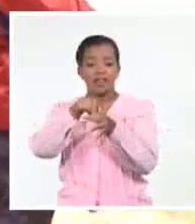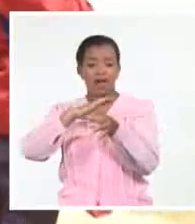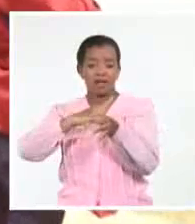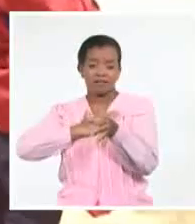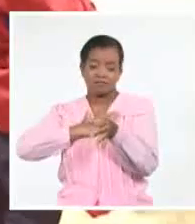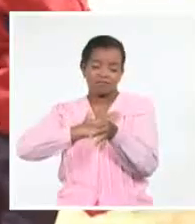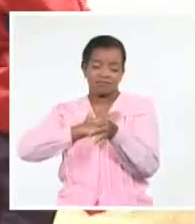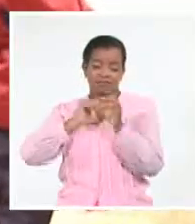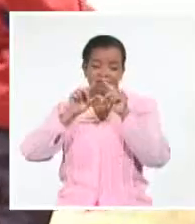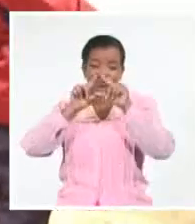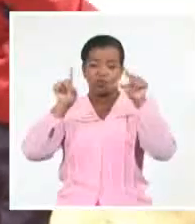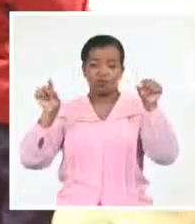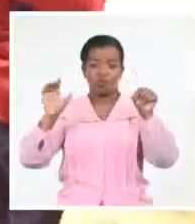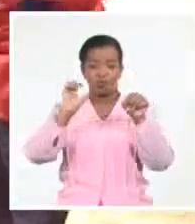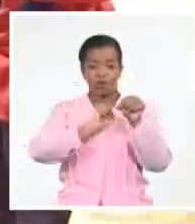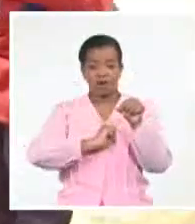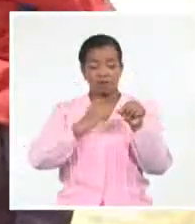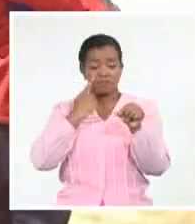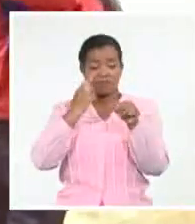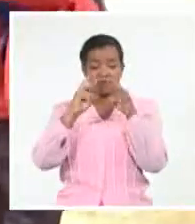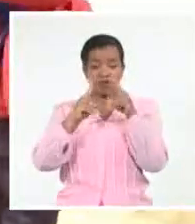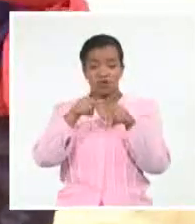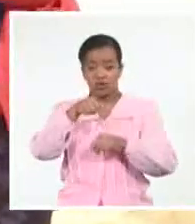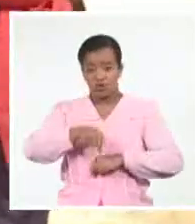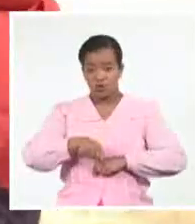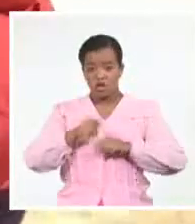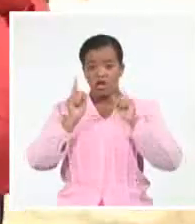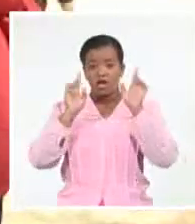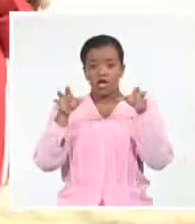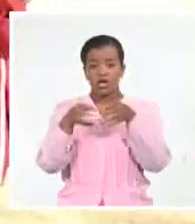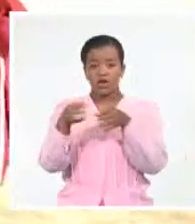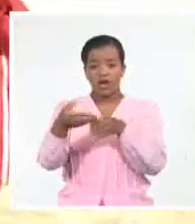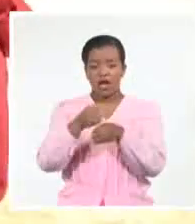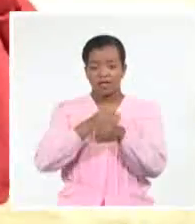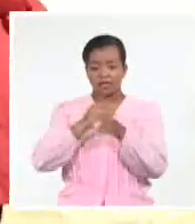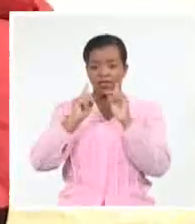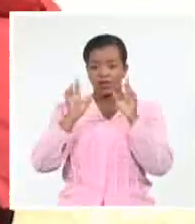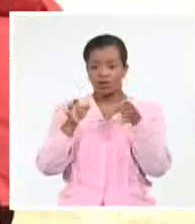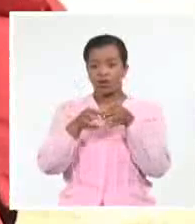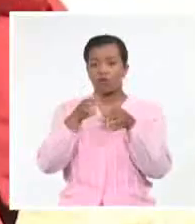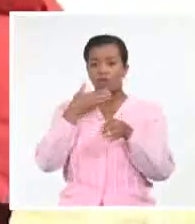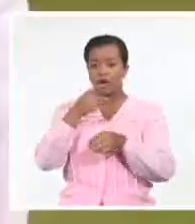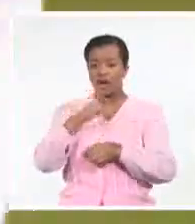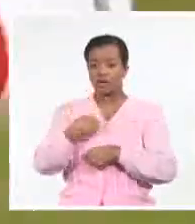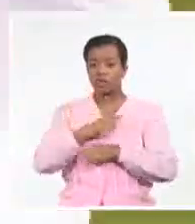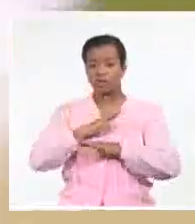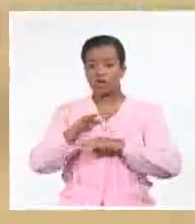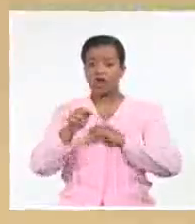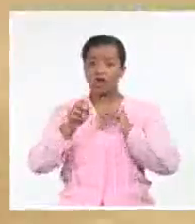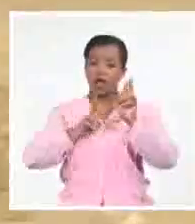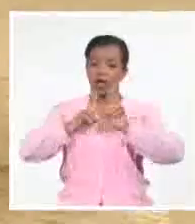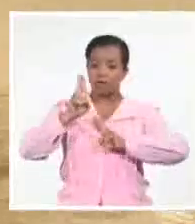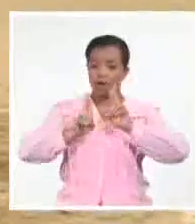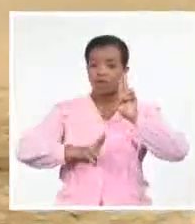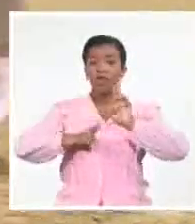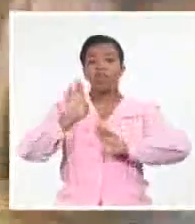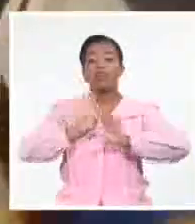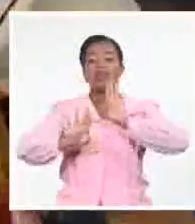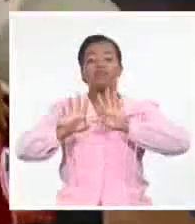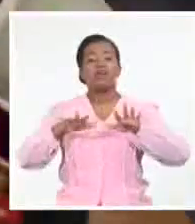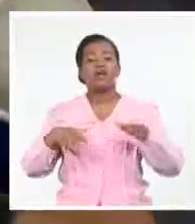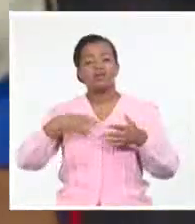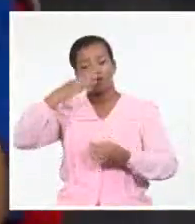resultado. Hoy tuvimos una reunión muy productiva y hablamos eso, que había que defender la niña bonita, había que defender la patria.